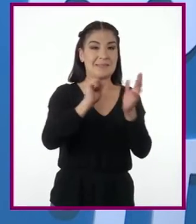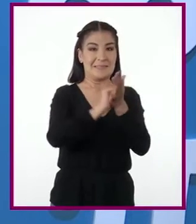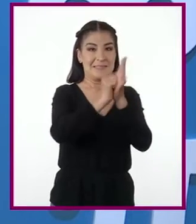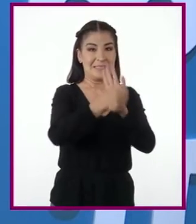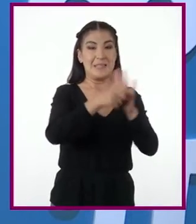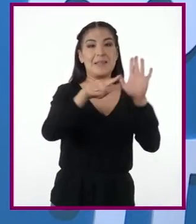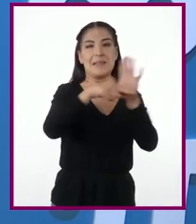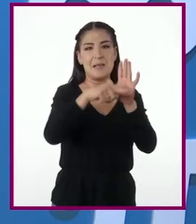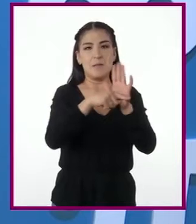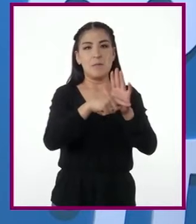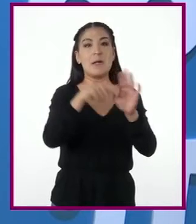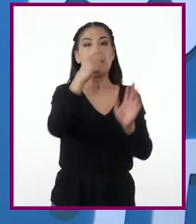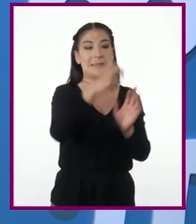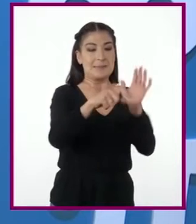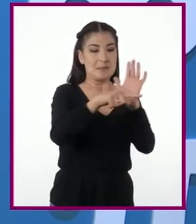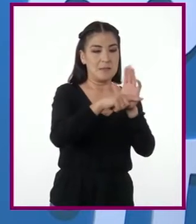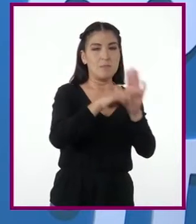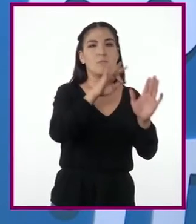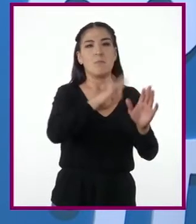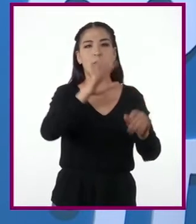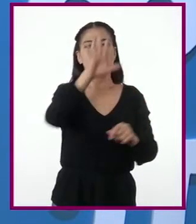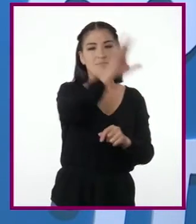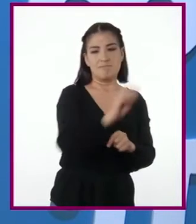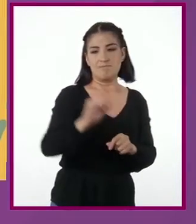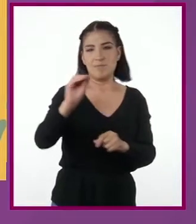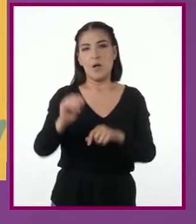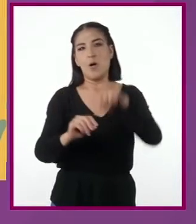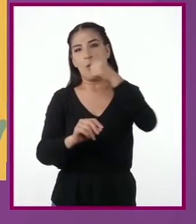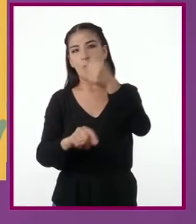indica la parte que se toma de la otra fracción.